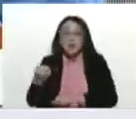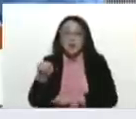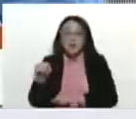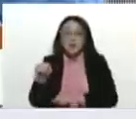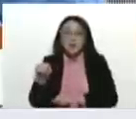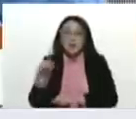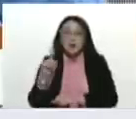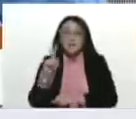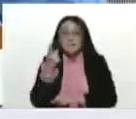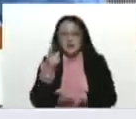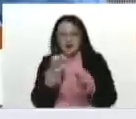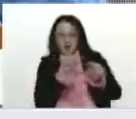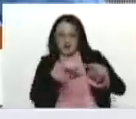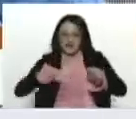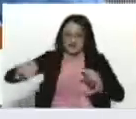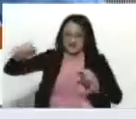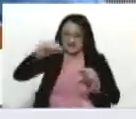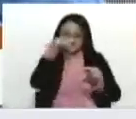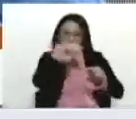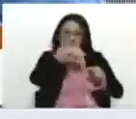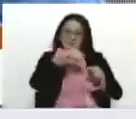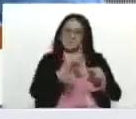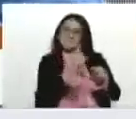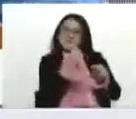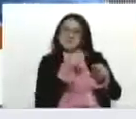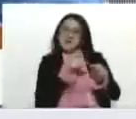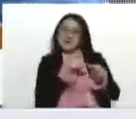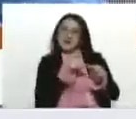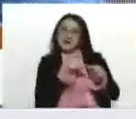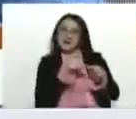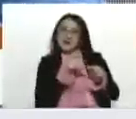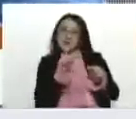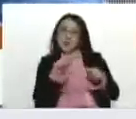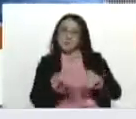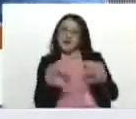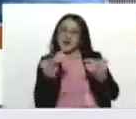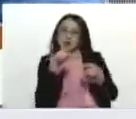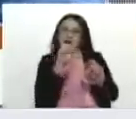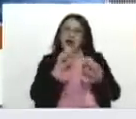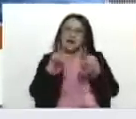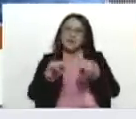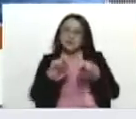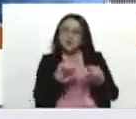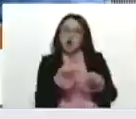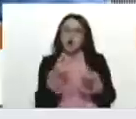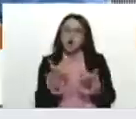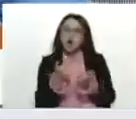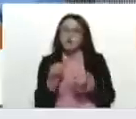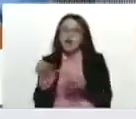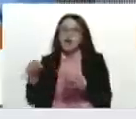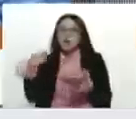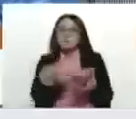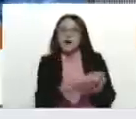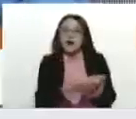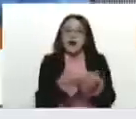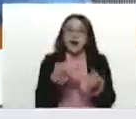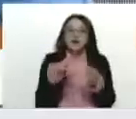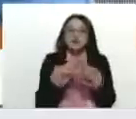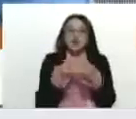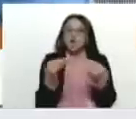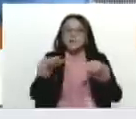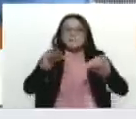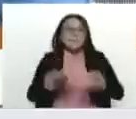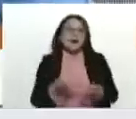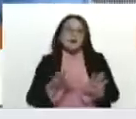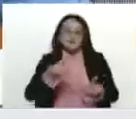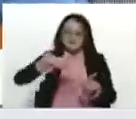el primero de la cadena se acuerdan iba no era el panadero era agricultor que iba con su novio fin de semana no le paga y todo queda paralizado